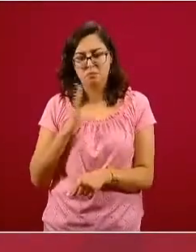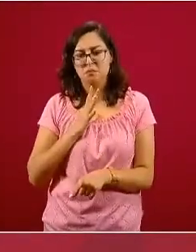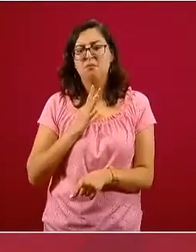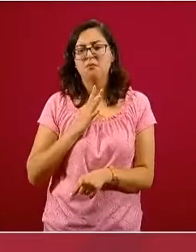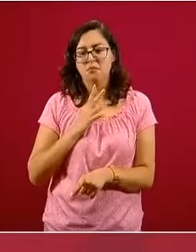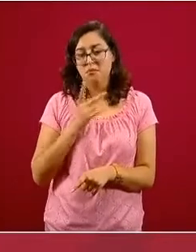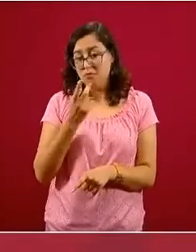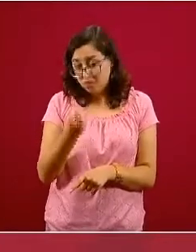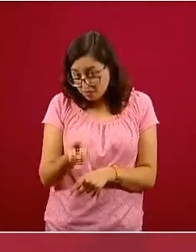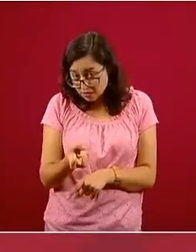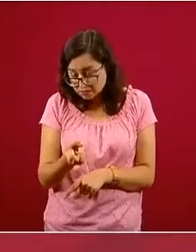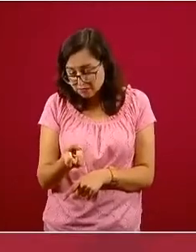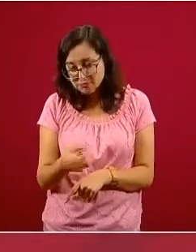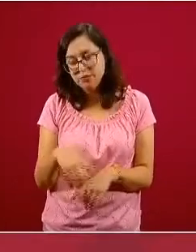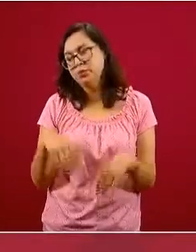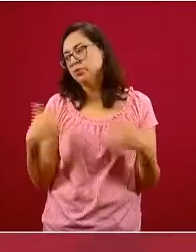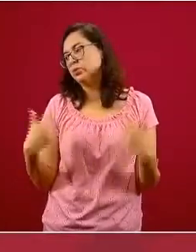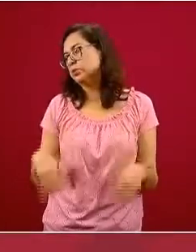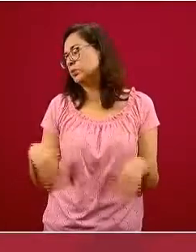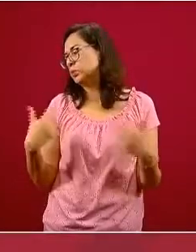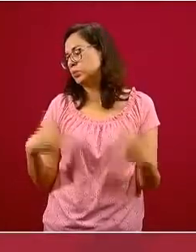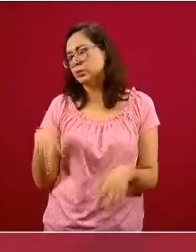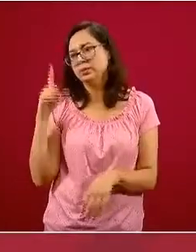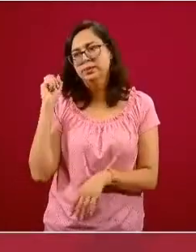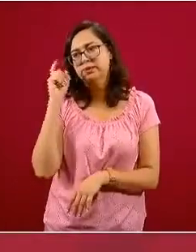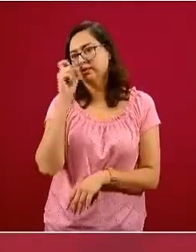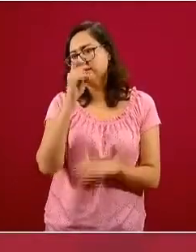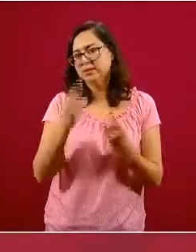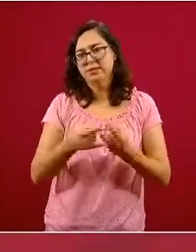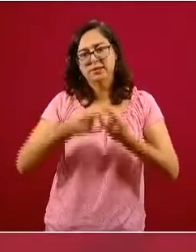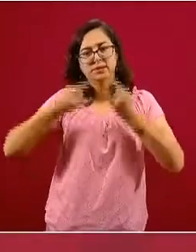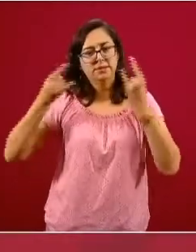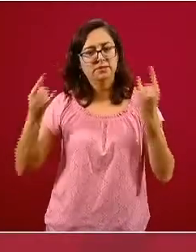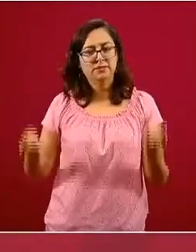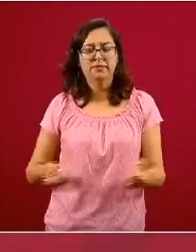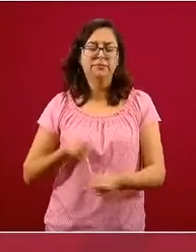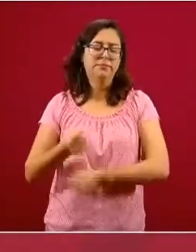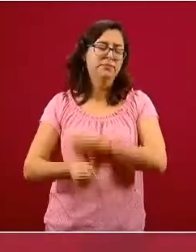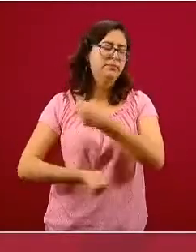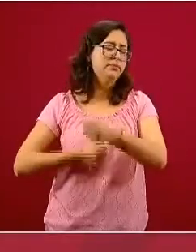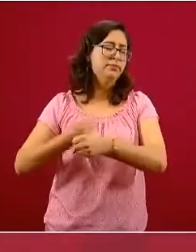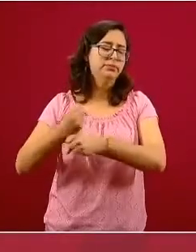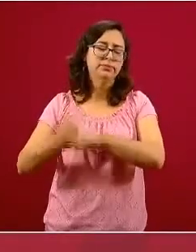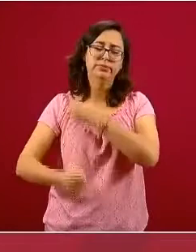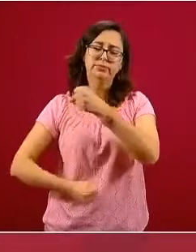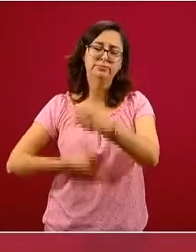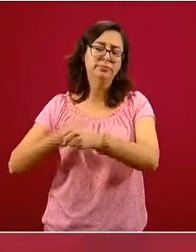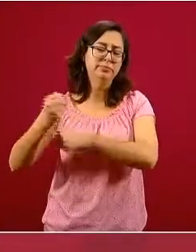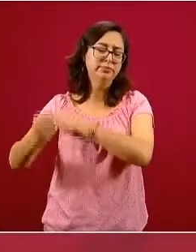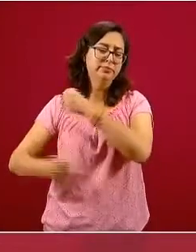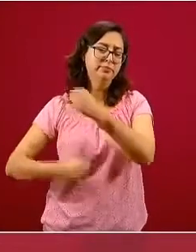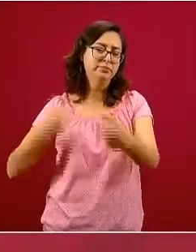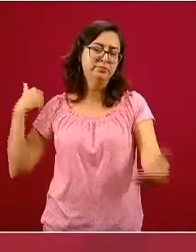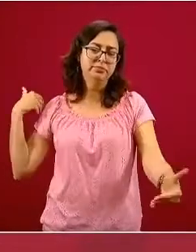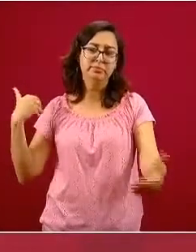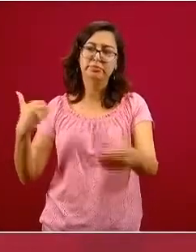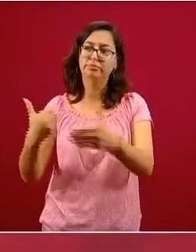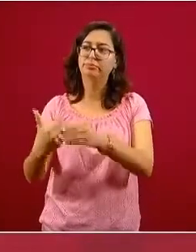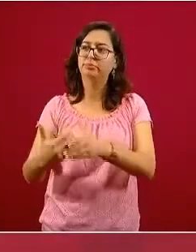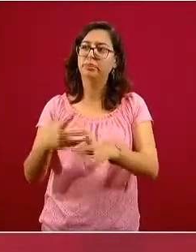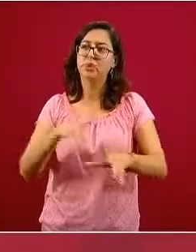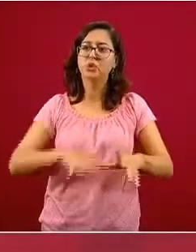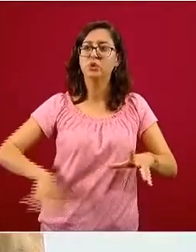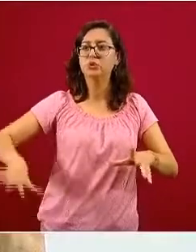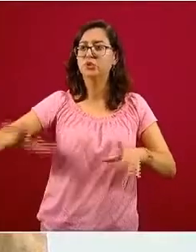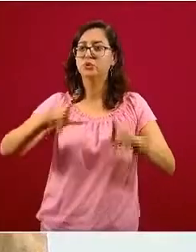esta historia prolongadísima, diría yo ancestral, de una sociedad inequitativa, una